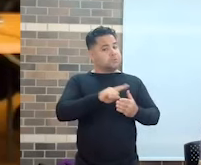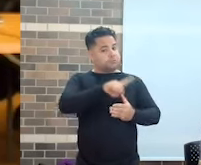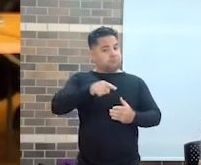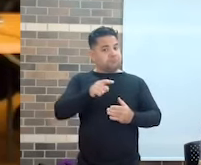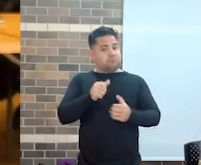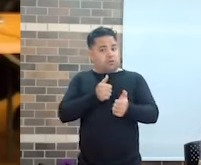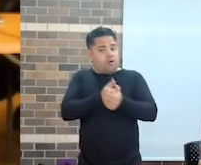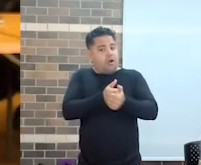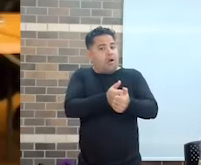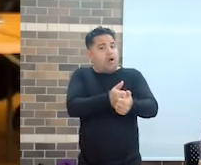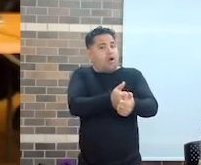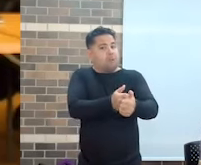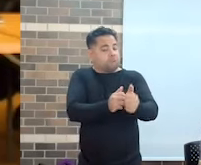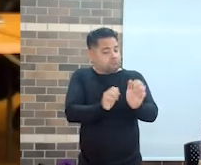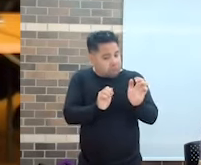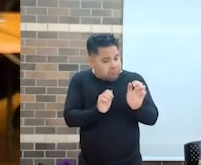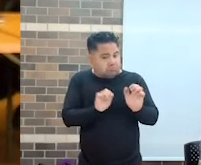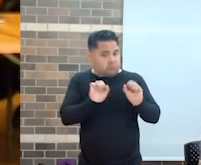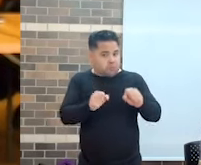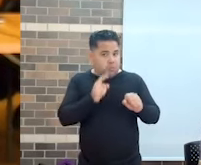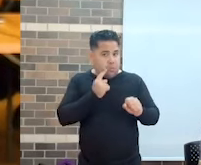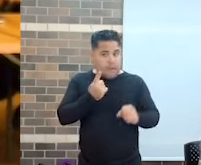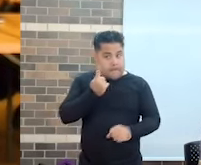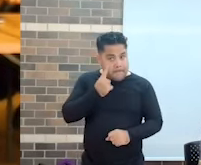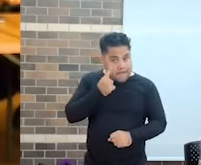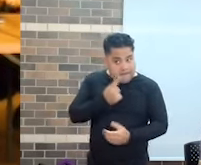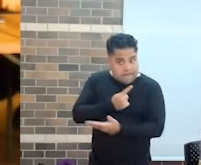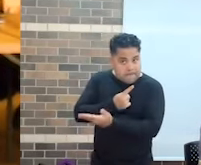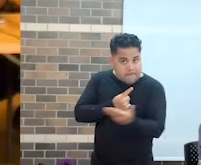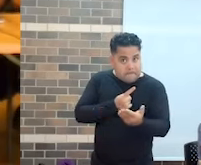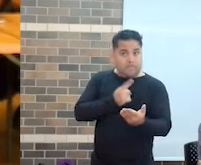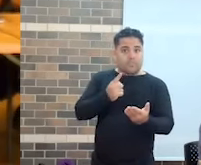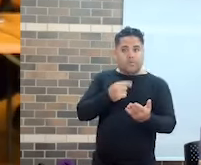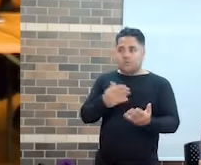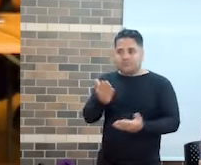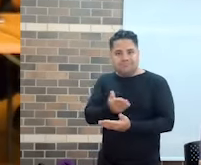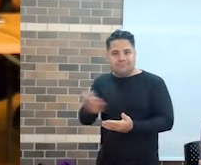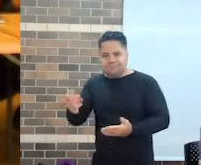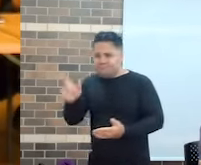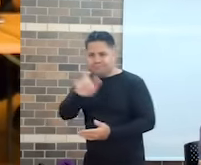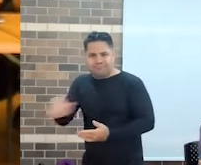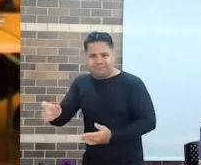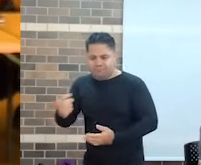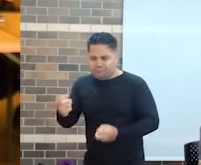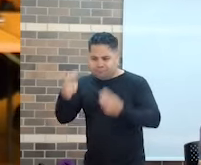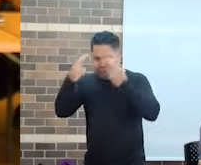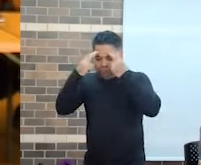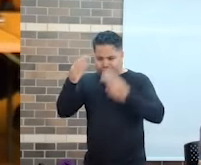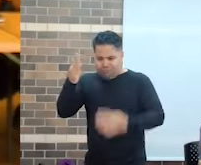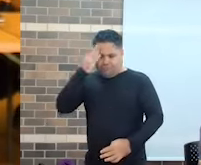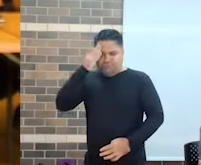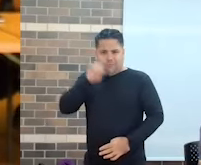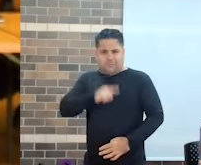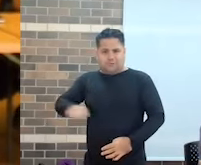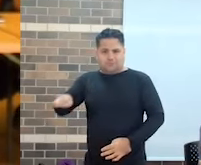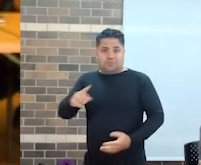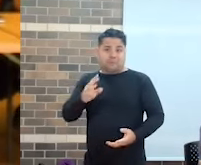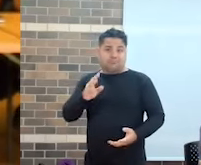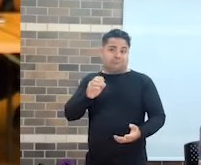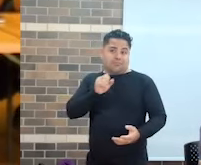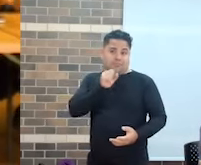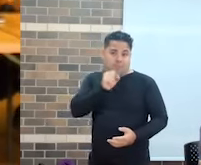más, de que se tenga más en cuenta, por ejemplo, estos sabedores en las universidades y estos abuelos